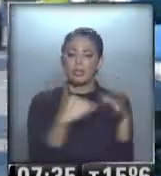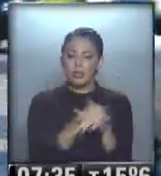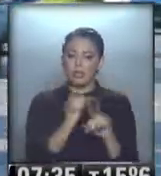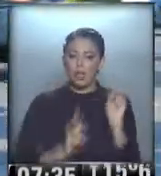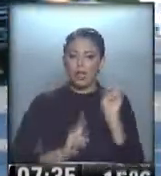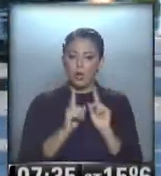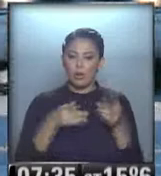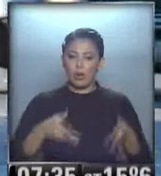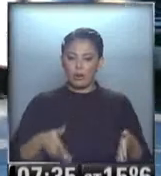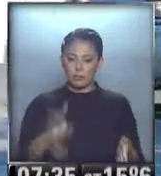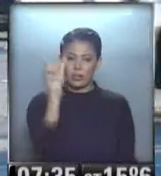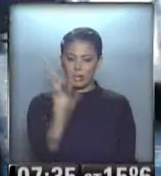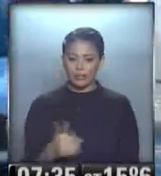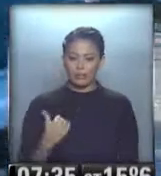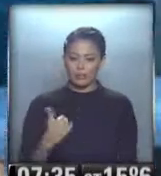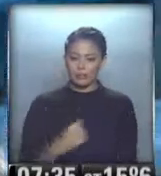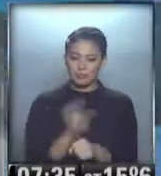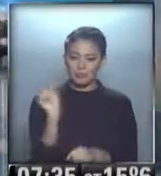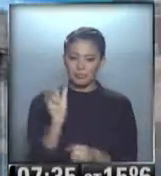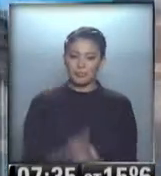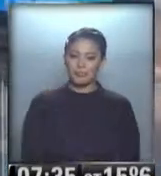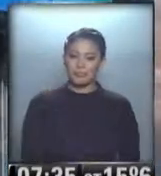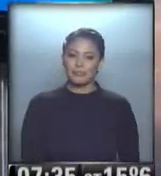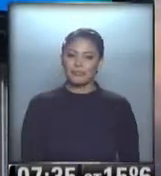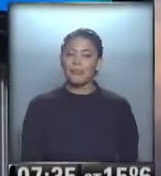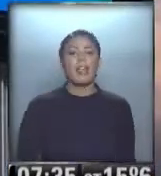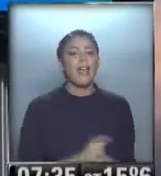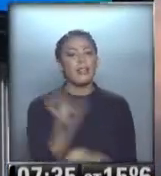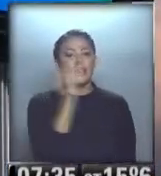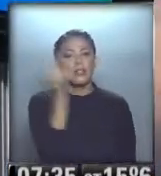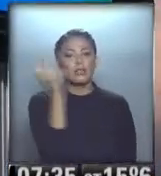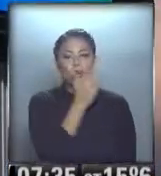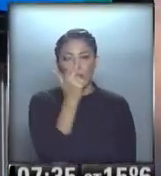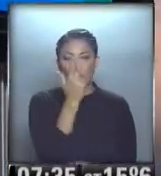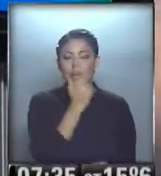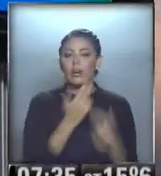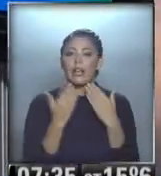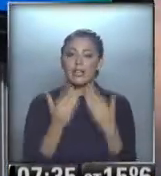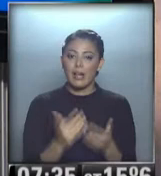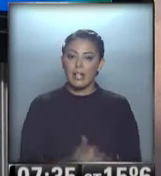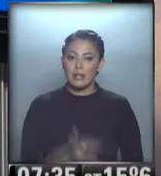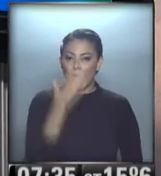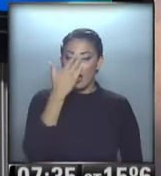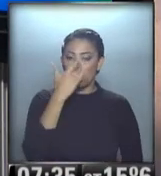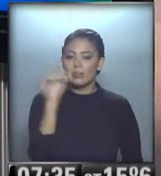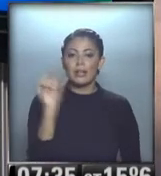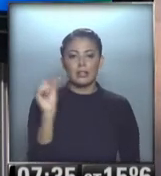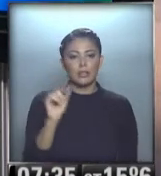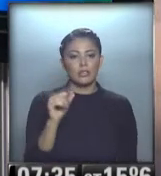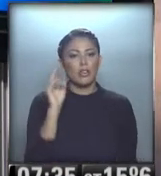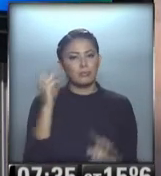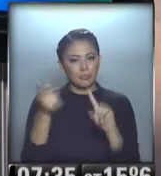en algunas rutas del país. Hasta luego. Hasta luego, Hugo. Muchas gracias. En un ratito nos volvemos a